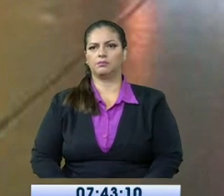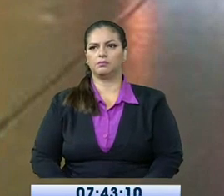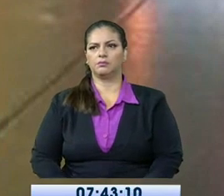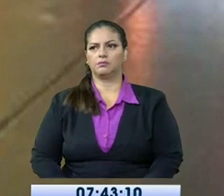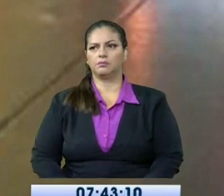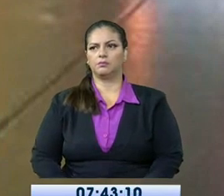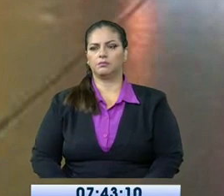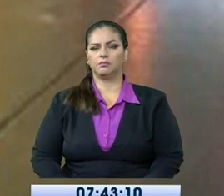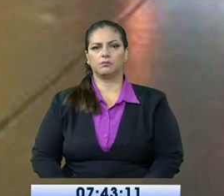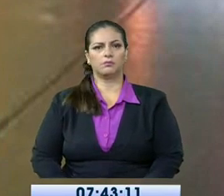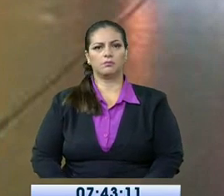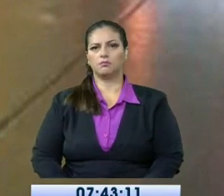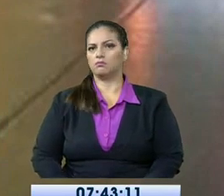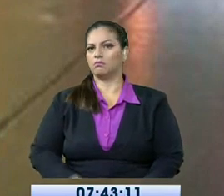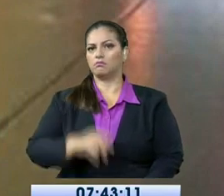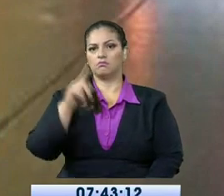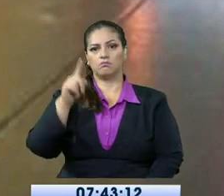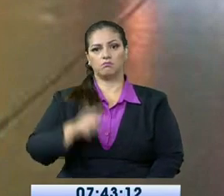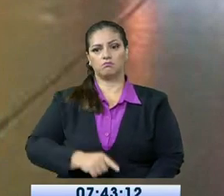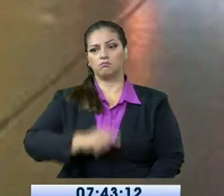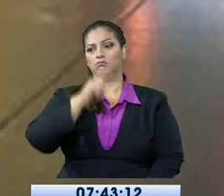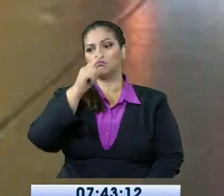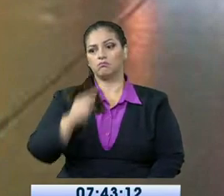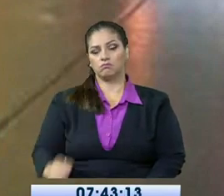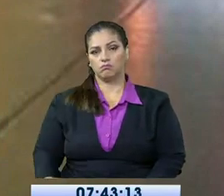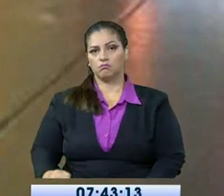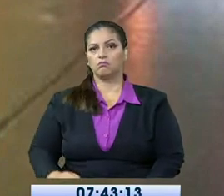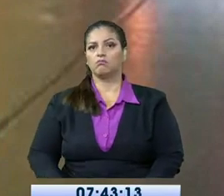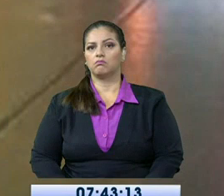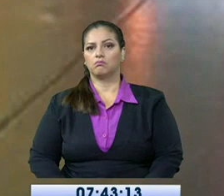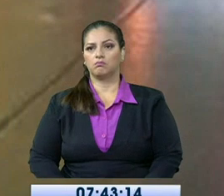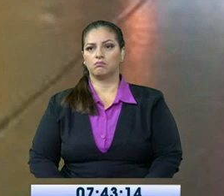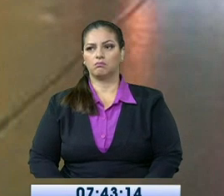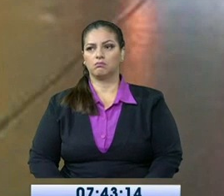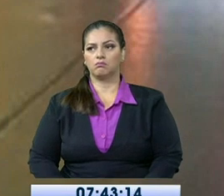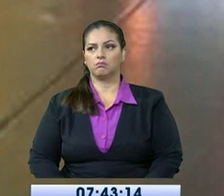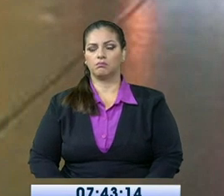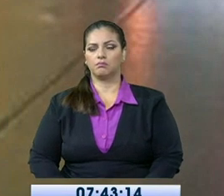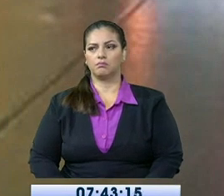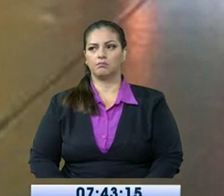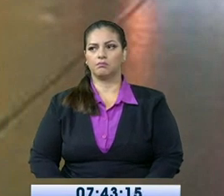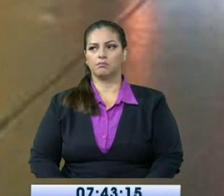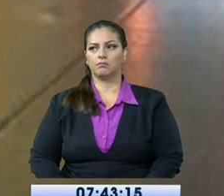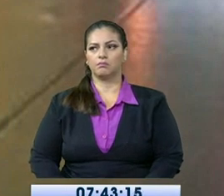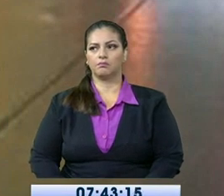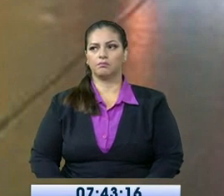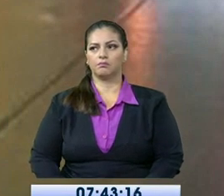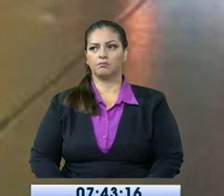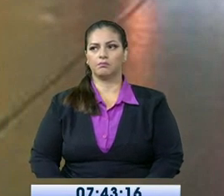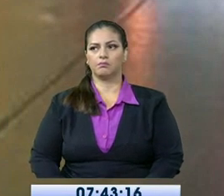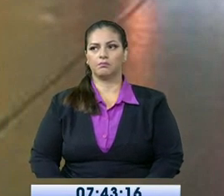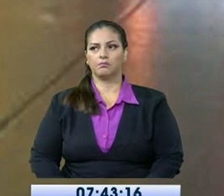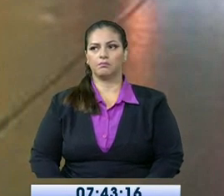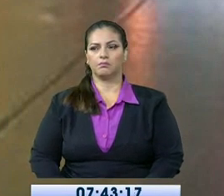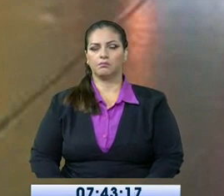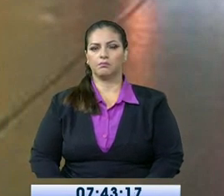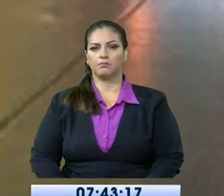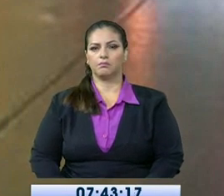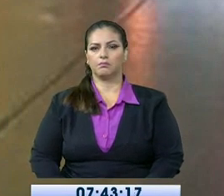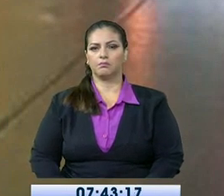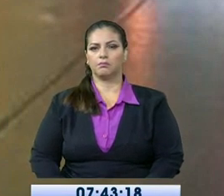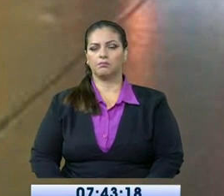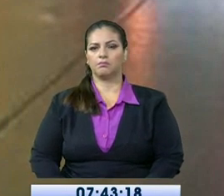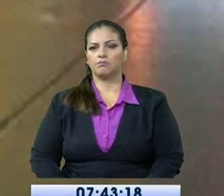aprobado, está permitido. No está permitido, así es. Ahora hay otra cosa que se ha cogido como, que se ha cogido como,